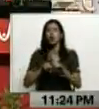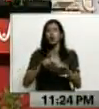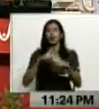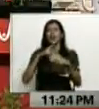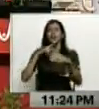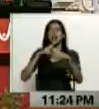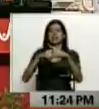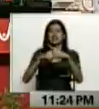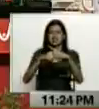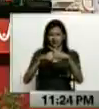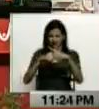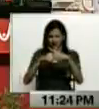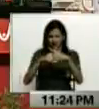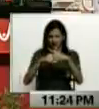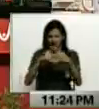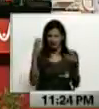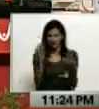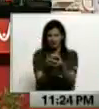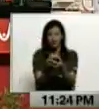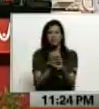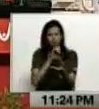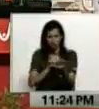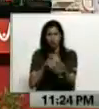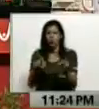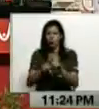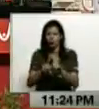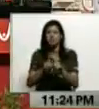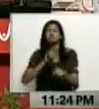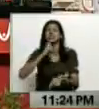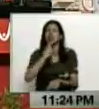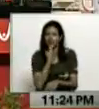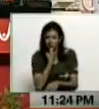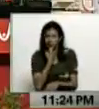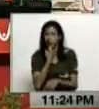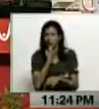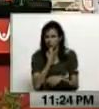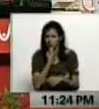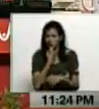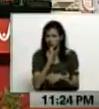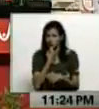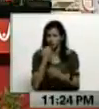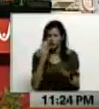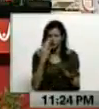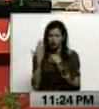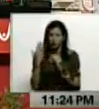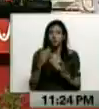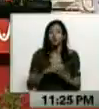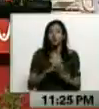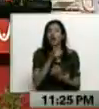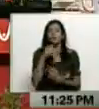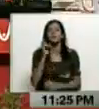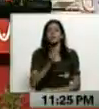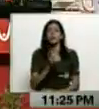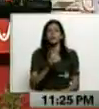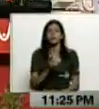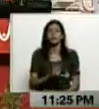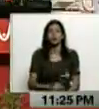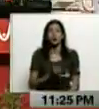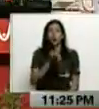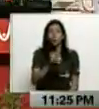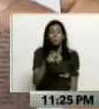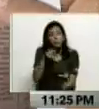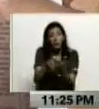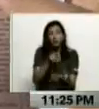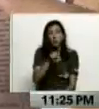expedientes x Aquí está para no ha mentira capriles